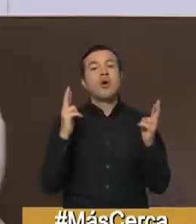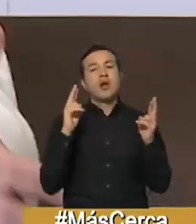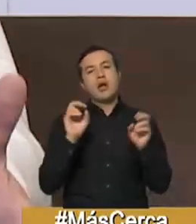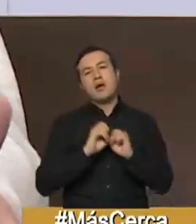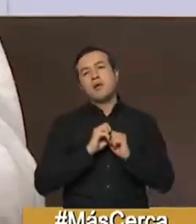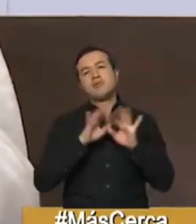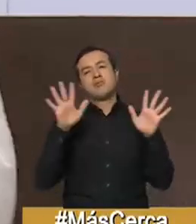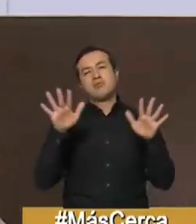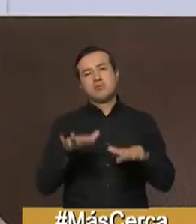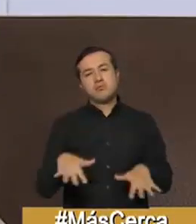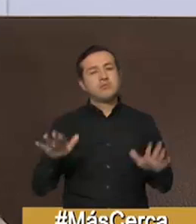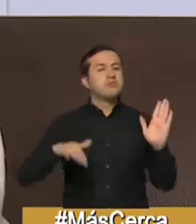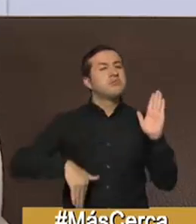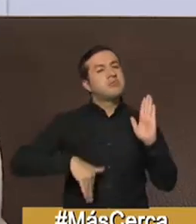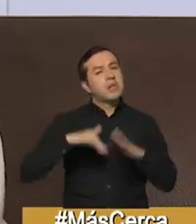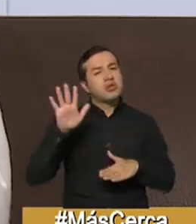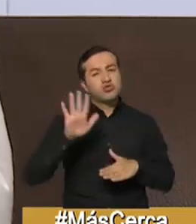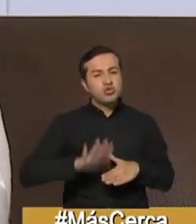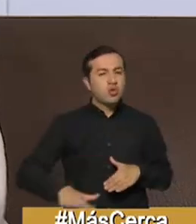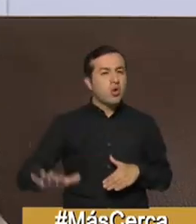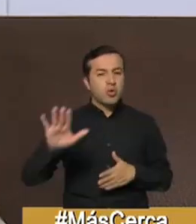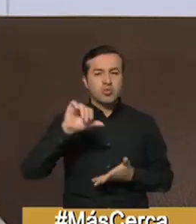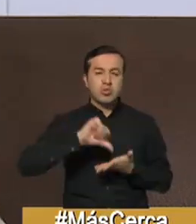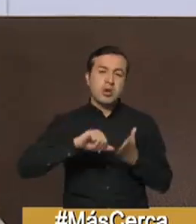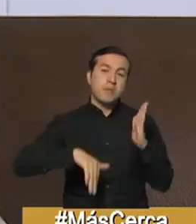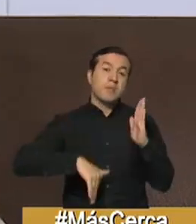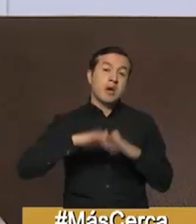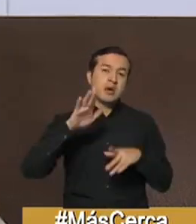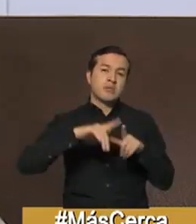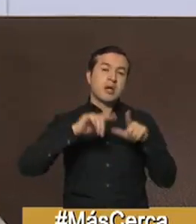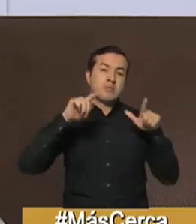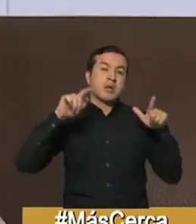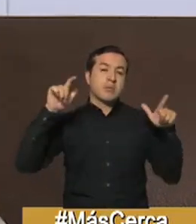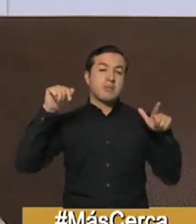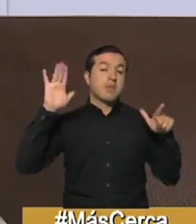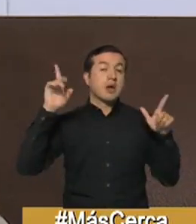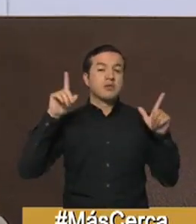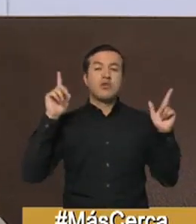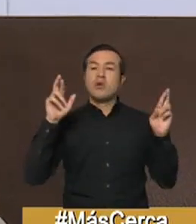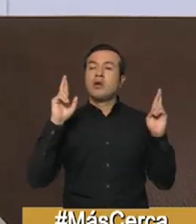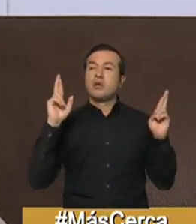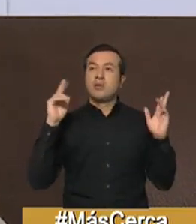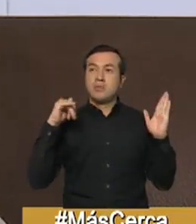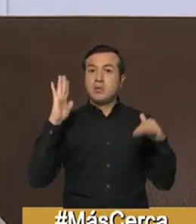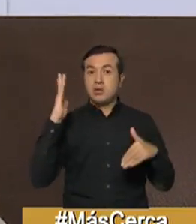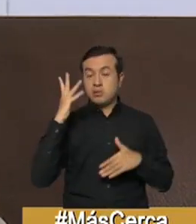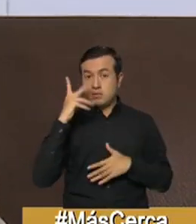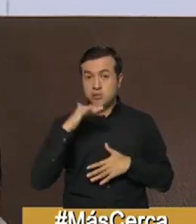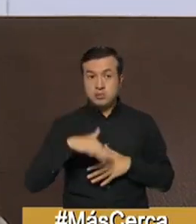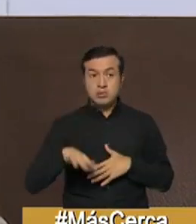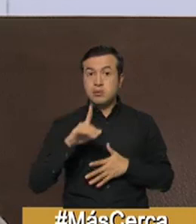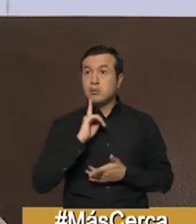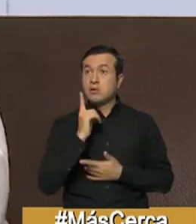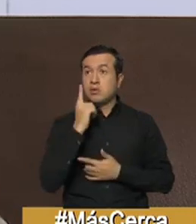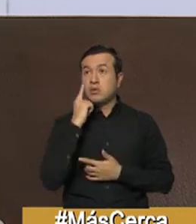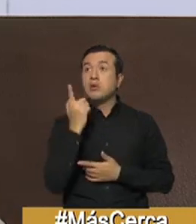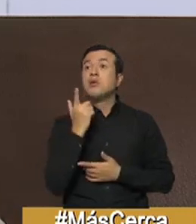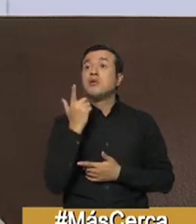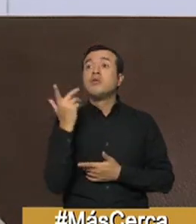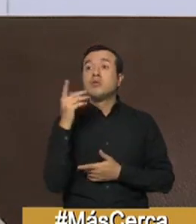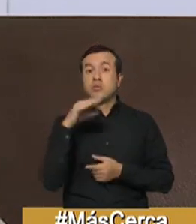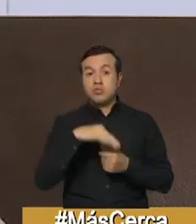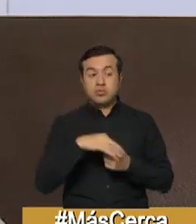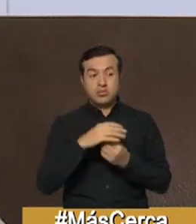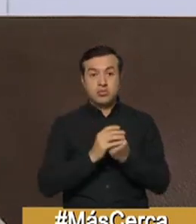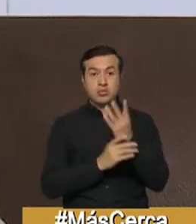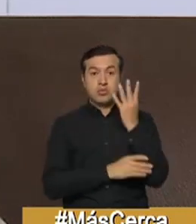extenderse a toda la ciudad, que es muchísimo más grande de lo que hemos hablado. Y también ver dónde se les puede poner